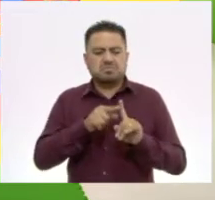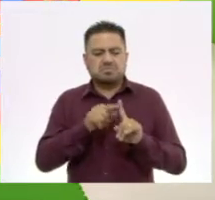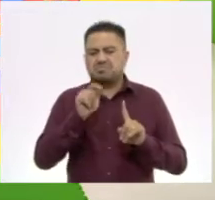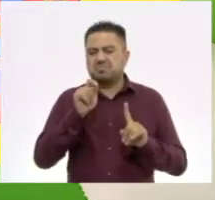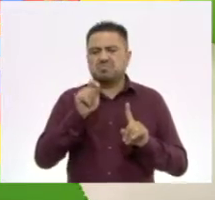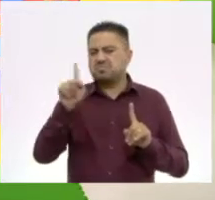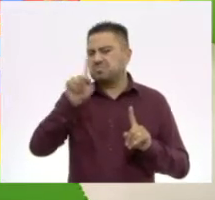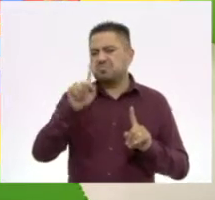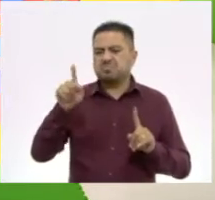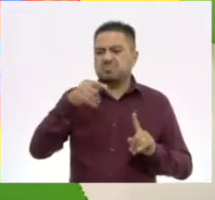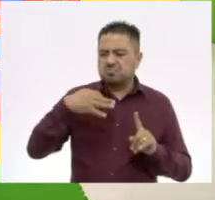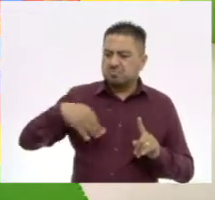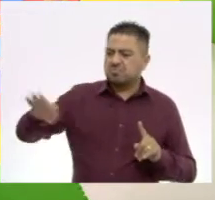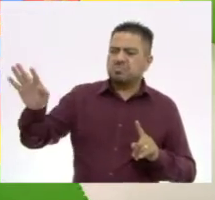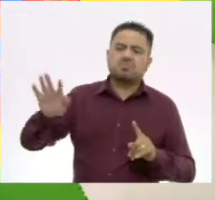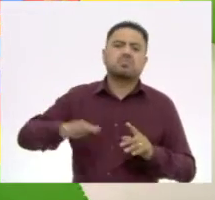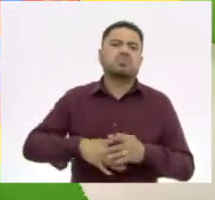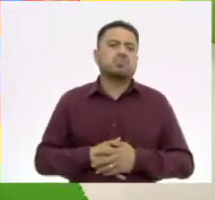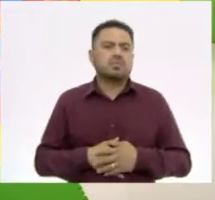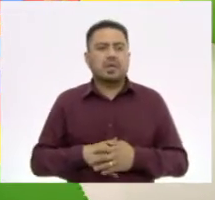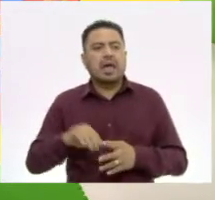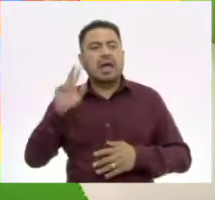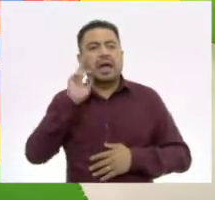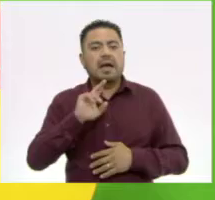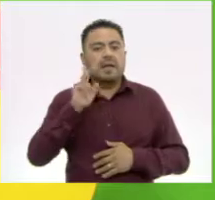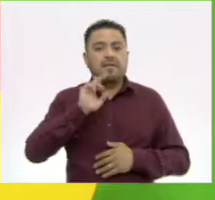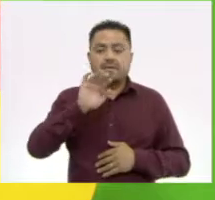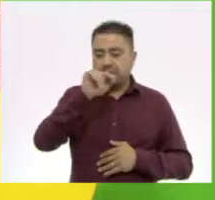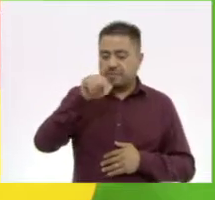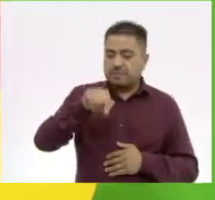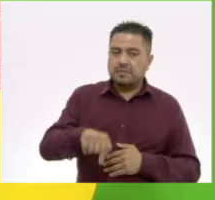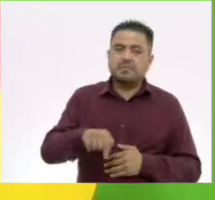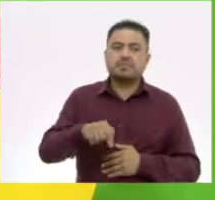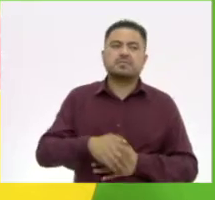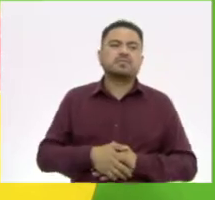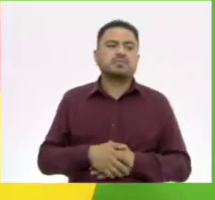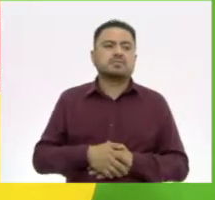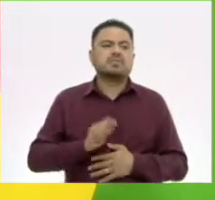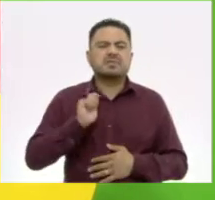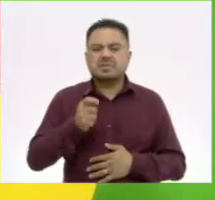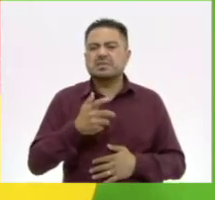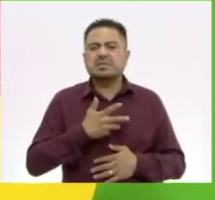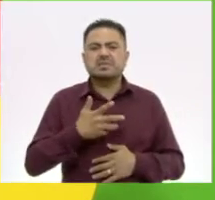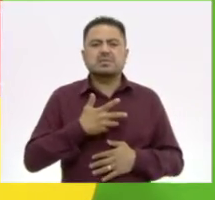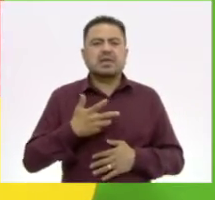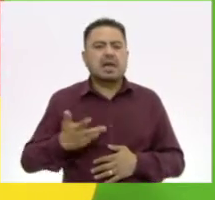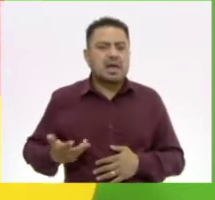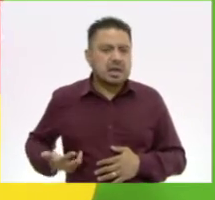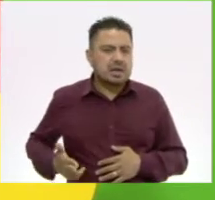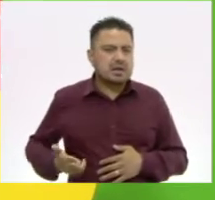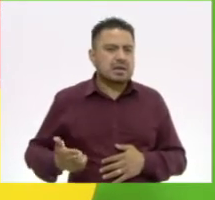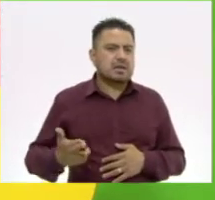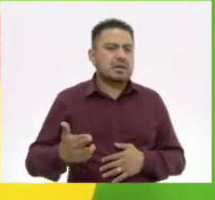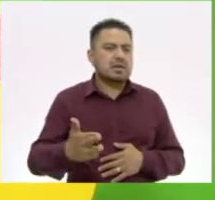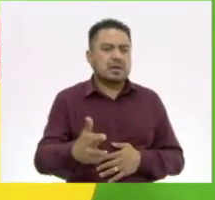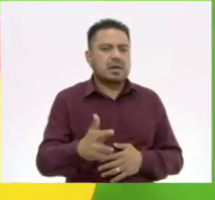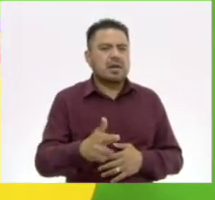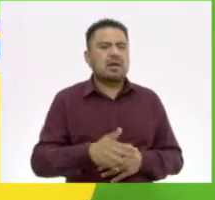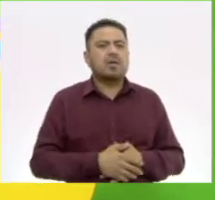está no fue a ver por aquí que tenemos es un río un